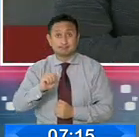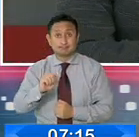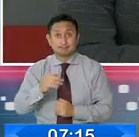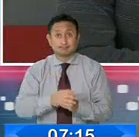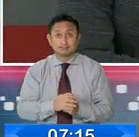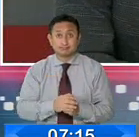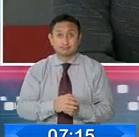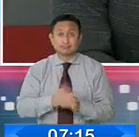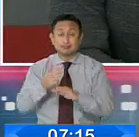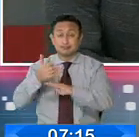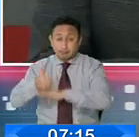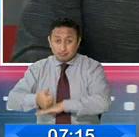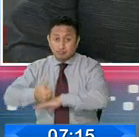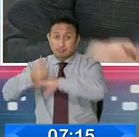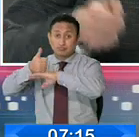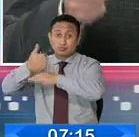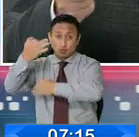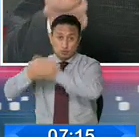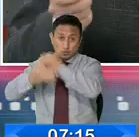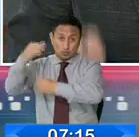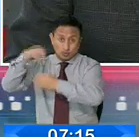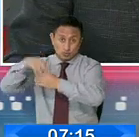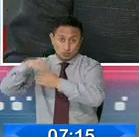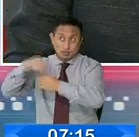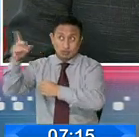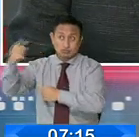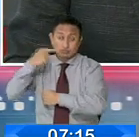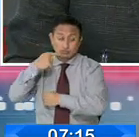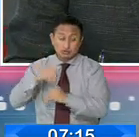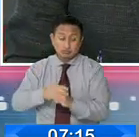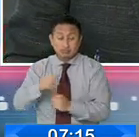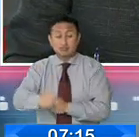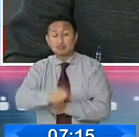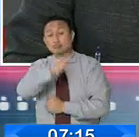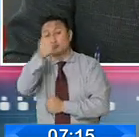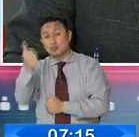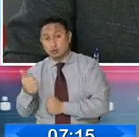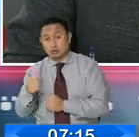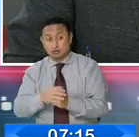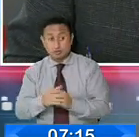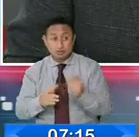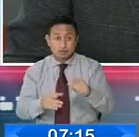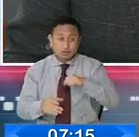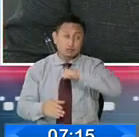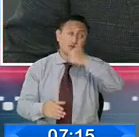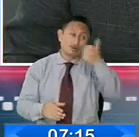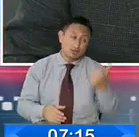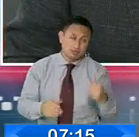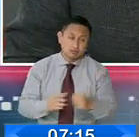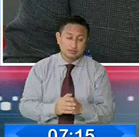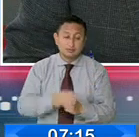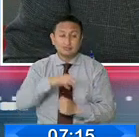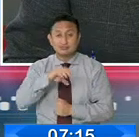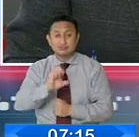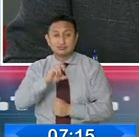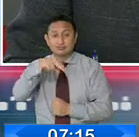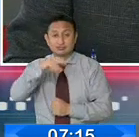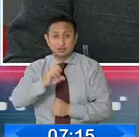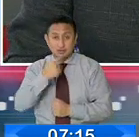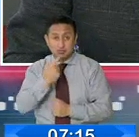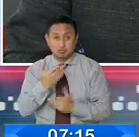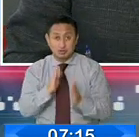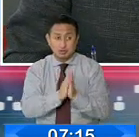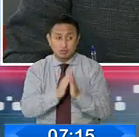tanto el Tribunal Contencioso ha interpuesto a otros organismos y ustedes también. El CNE pidió que se trate